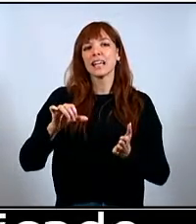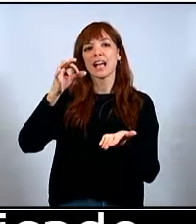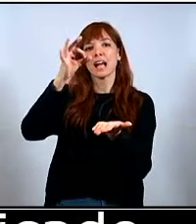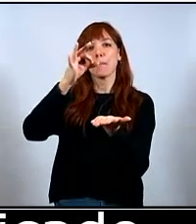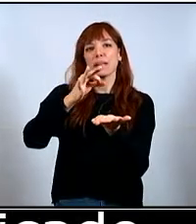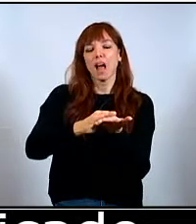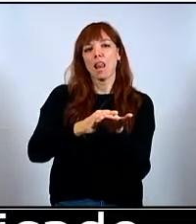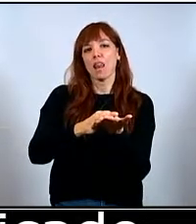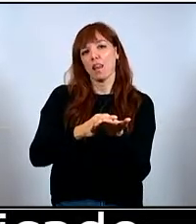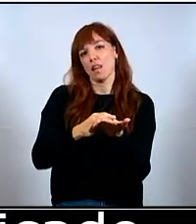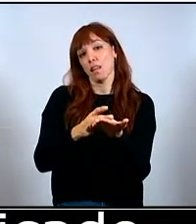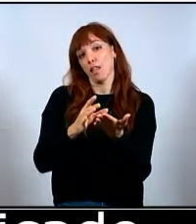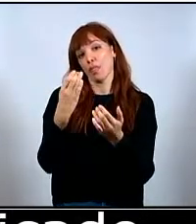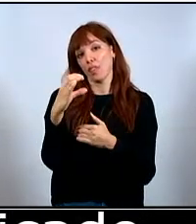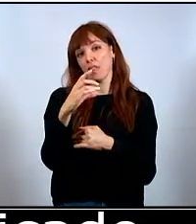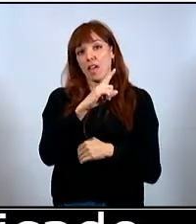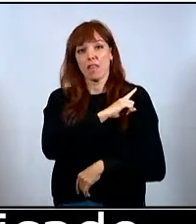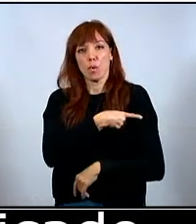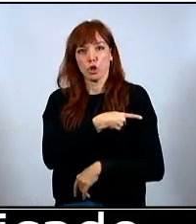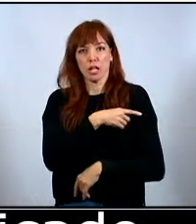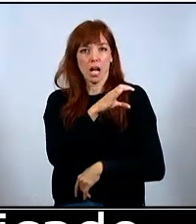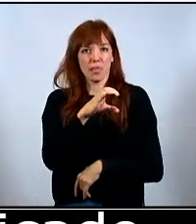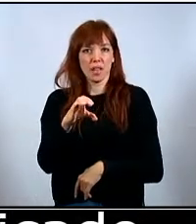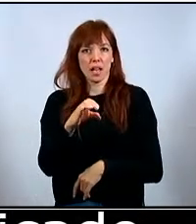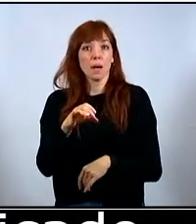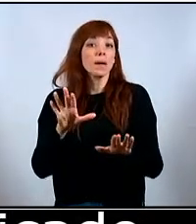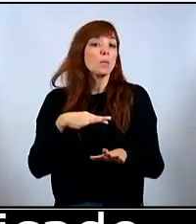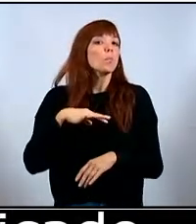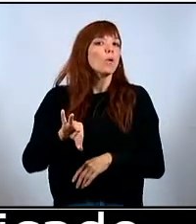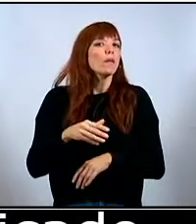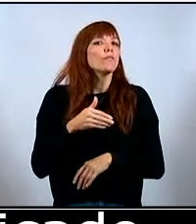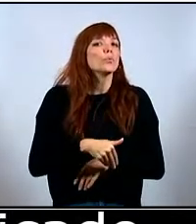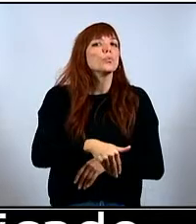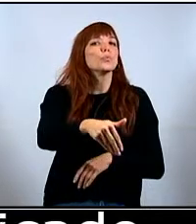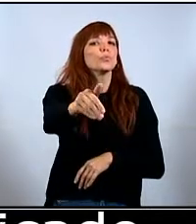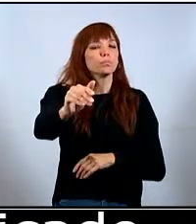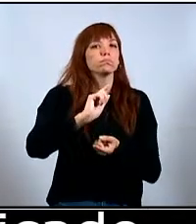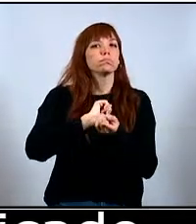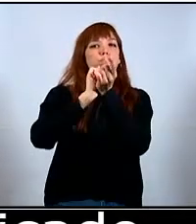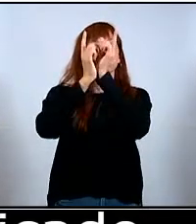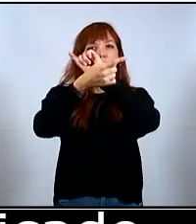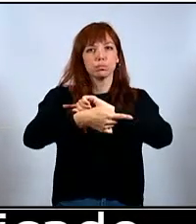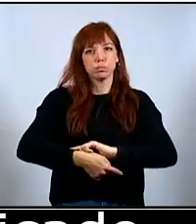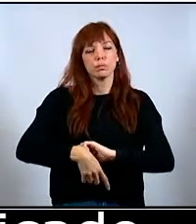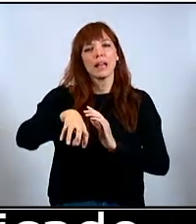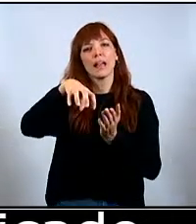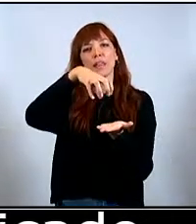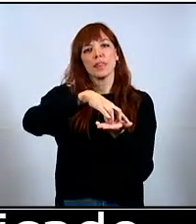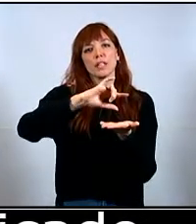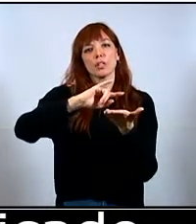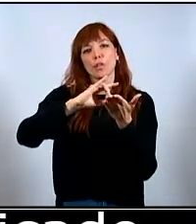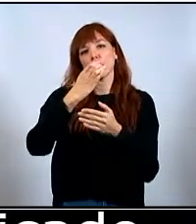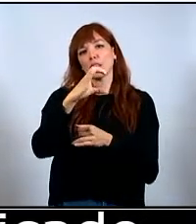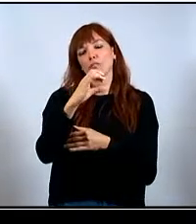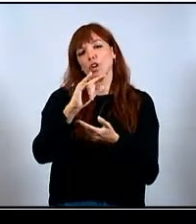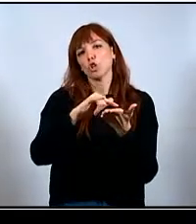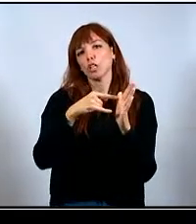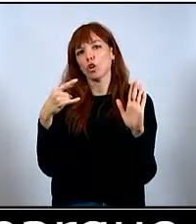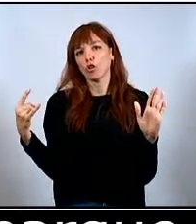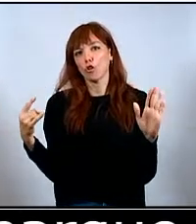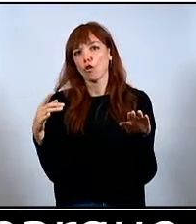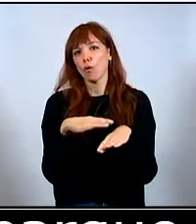en Cáceres, pero se estudiará en un futuro el posible traslado al Parque Científico y Tecnológico de Extremadura para que puedan